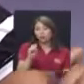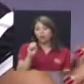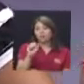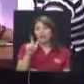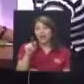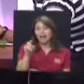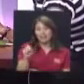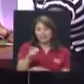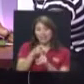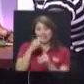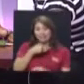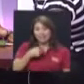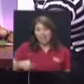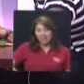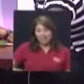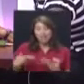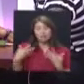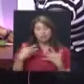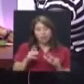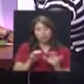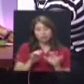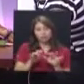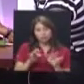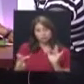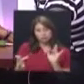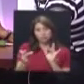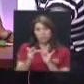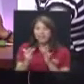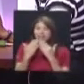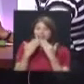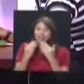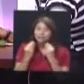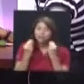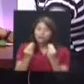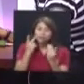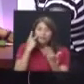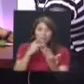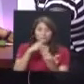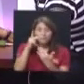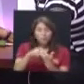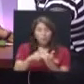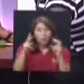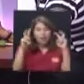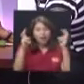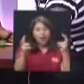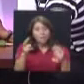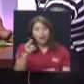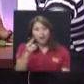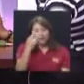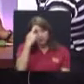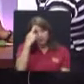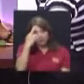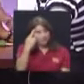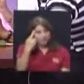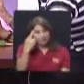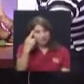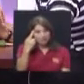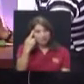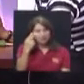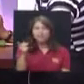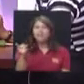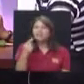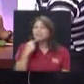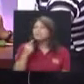escribió le agradecemos muchísimo don alfredo que nos está acompañando en reverencias y él nos dice que qué opinión les merece